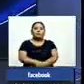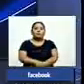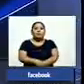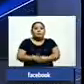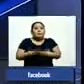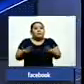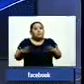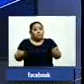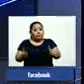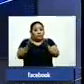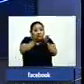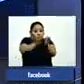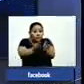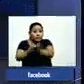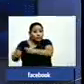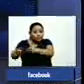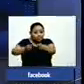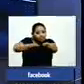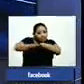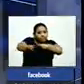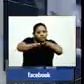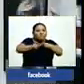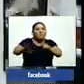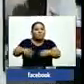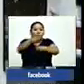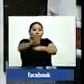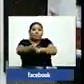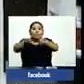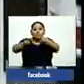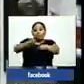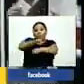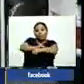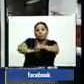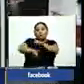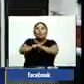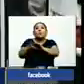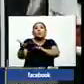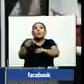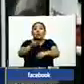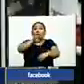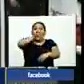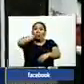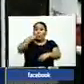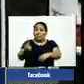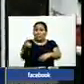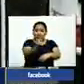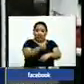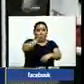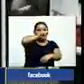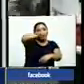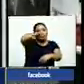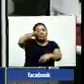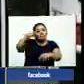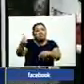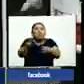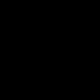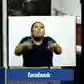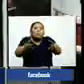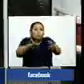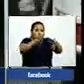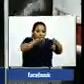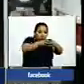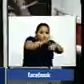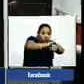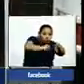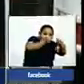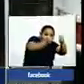Y como parte del plan de control territorial, la Dirección de Centros Penales realizó 3.000 traslados estratégicos de pandilleros a diversas cárceles del